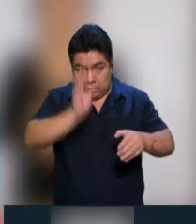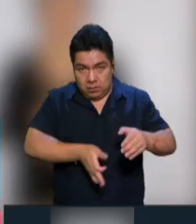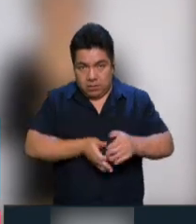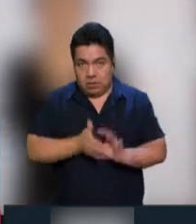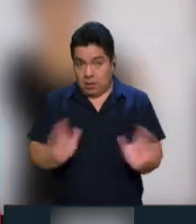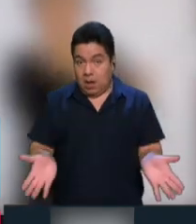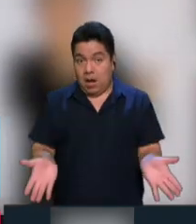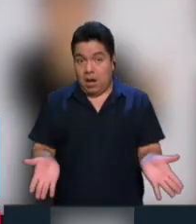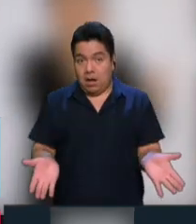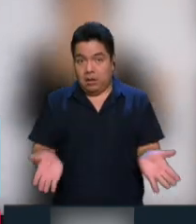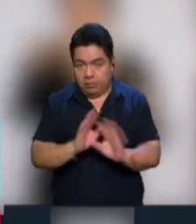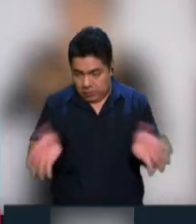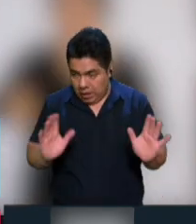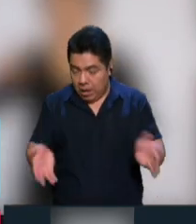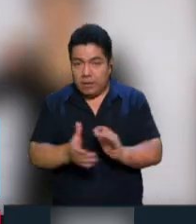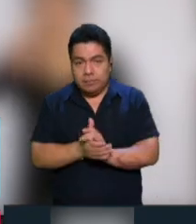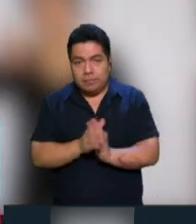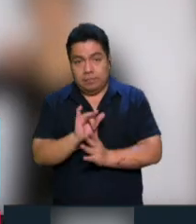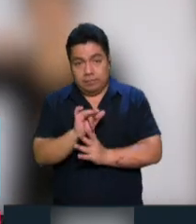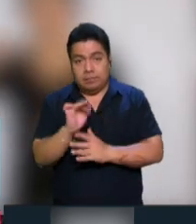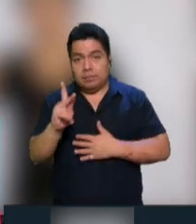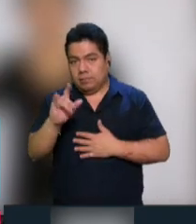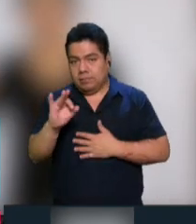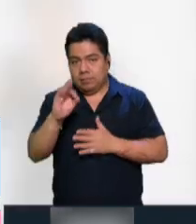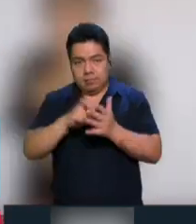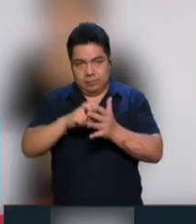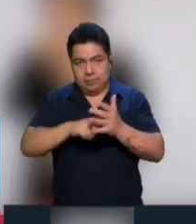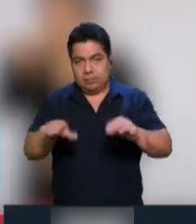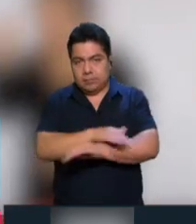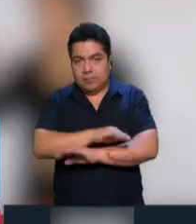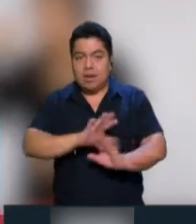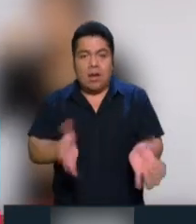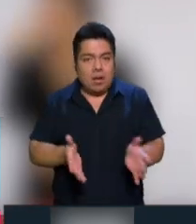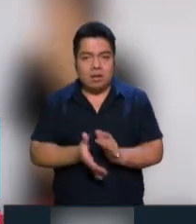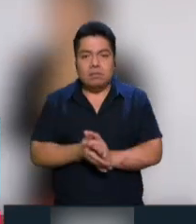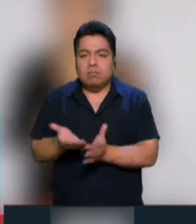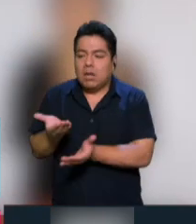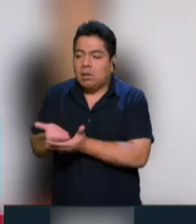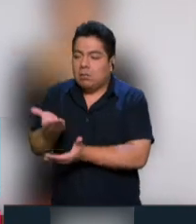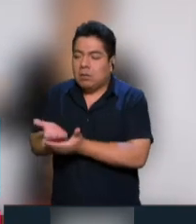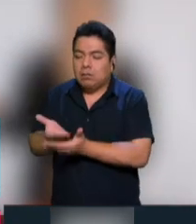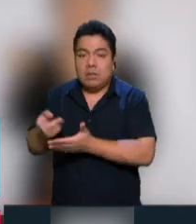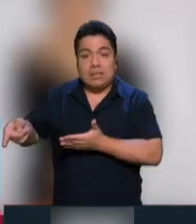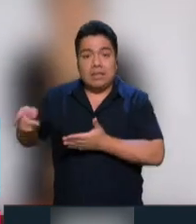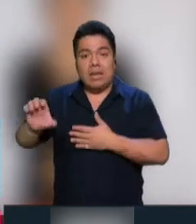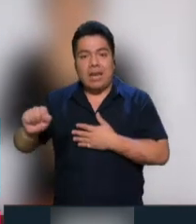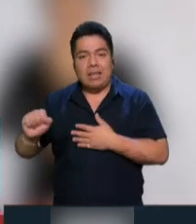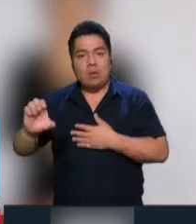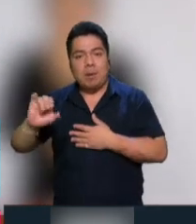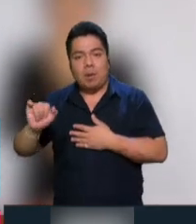ocurrió con la reforma al Poder Judicial. No tiene sustento lo que está haciendo